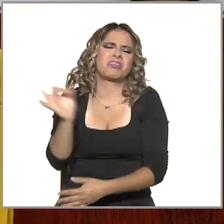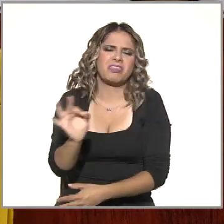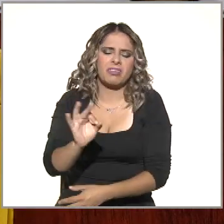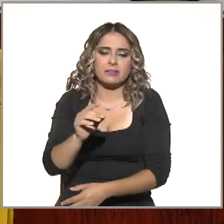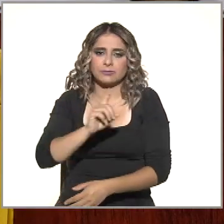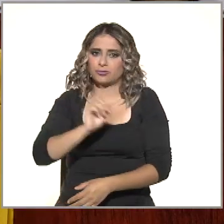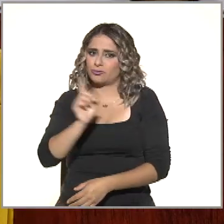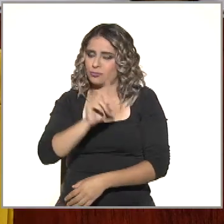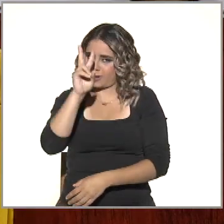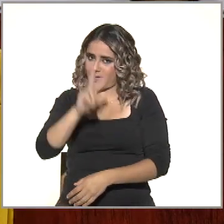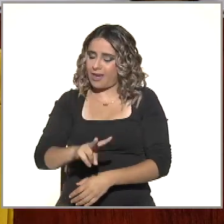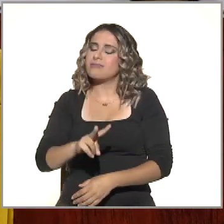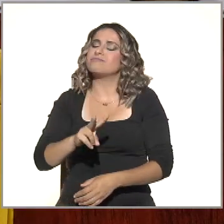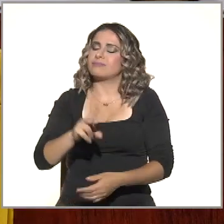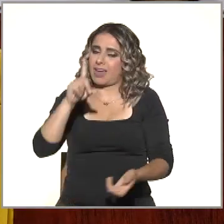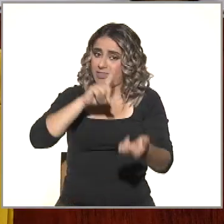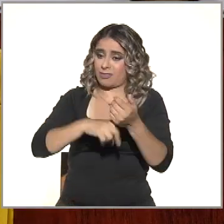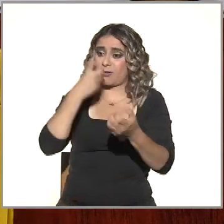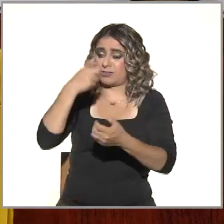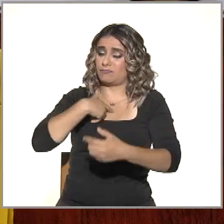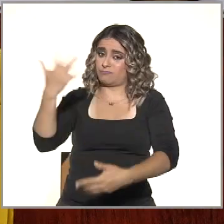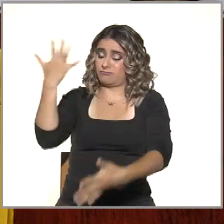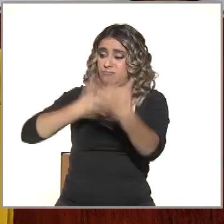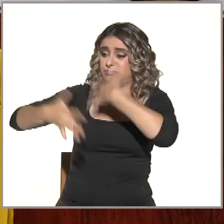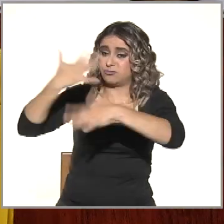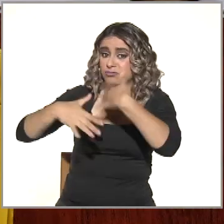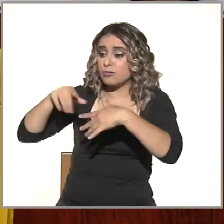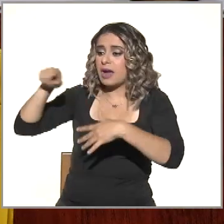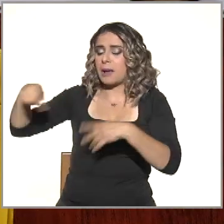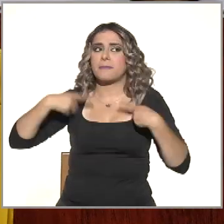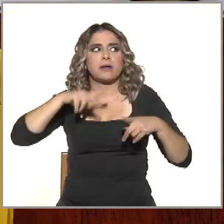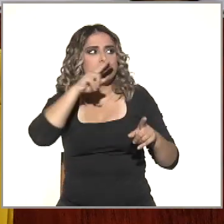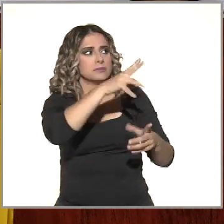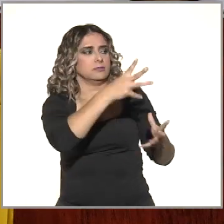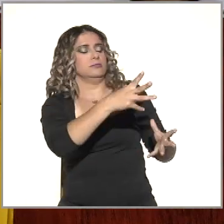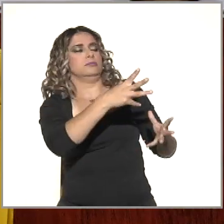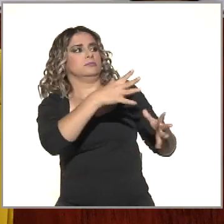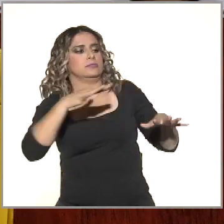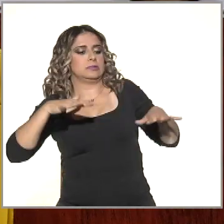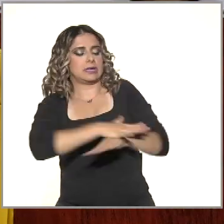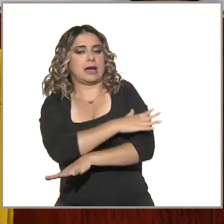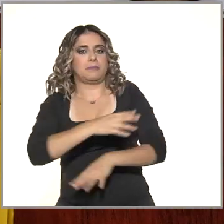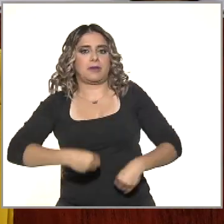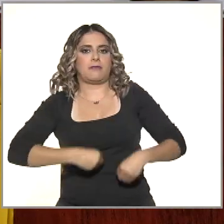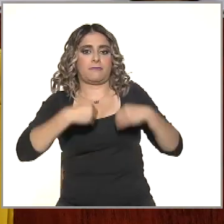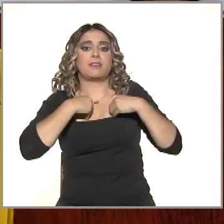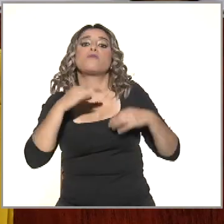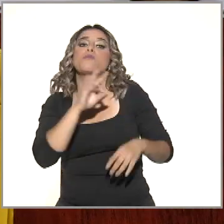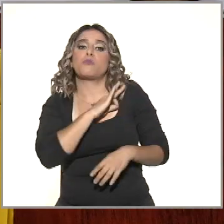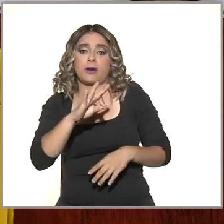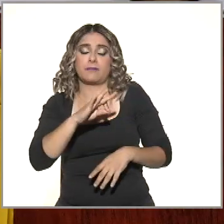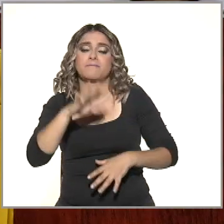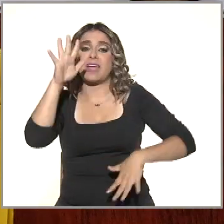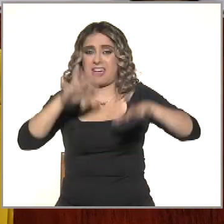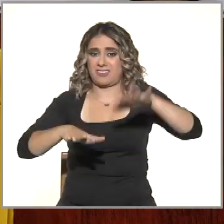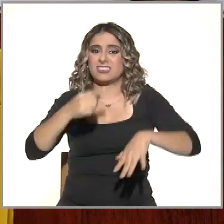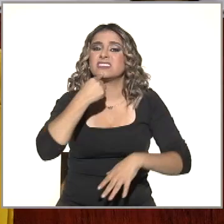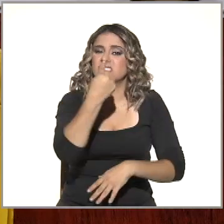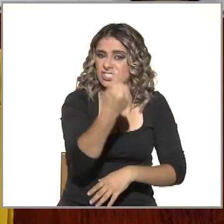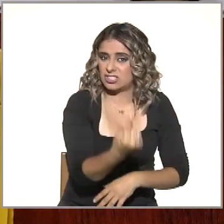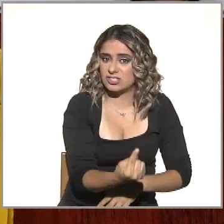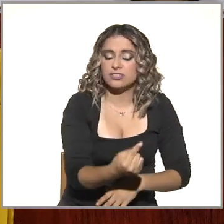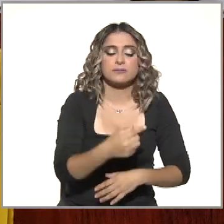Las palabras pueden cambiar completamente el rumbo de una vida y lo sabemos porque a veces de niños nos dijeron cosas que